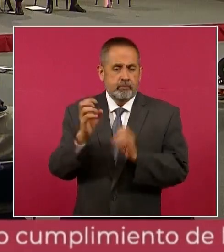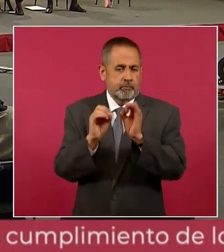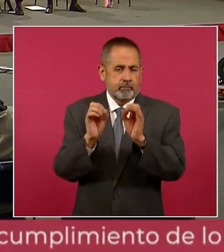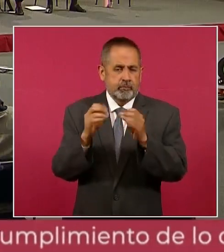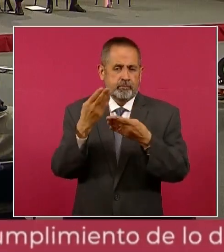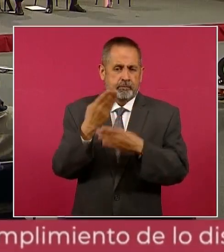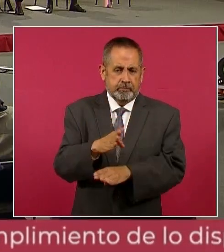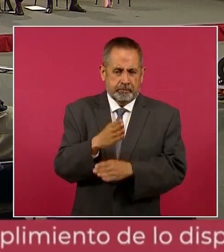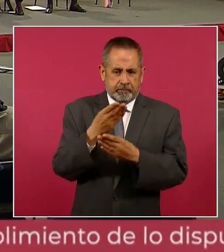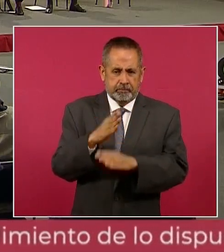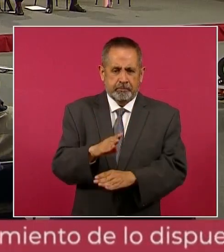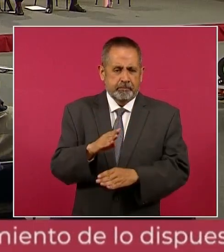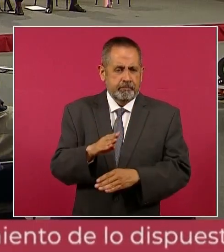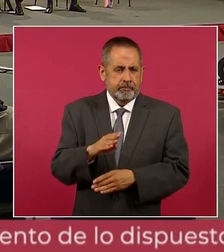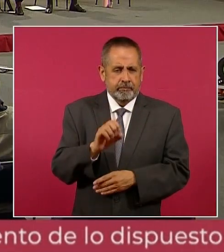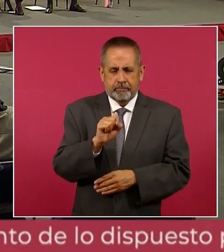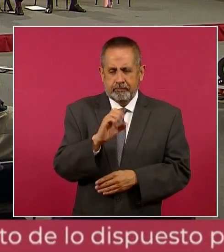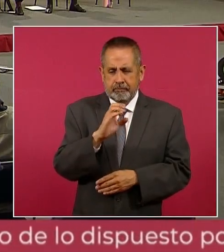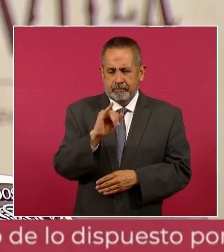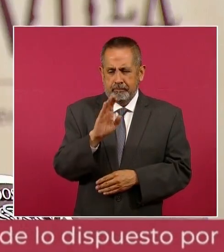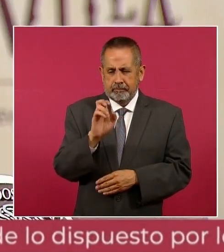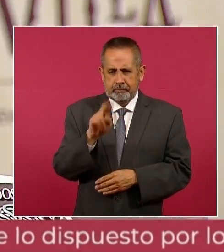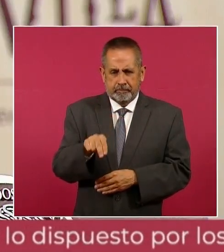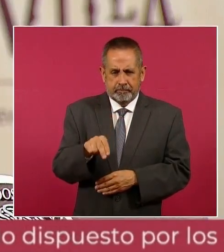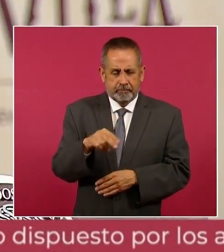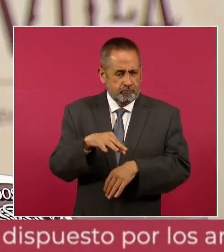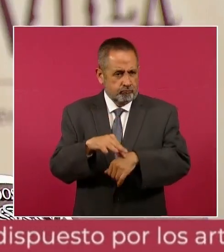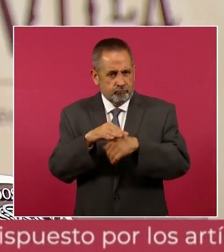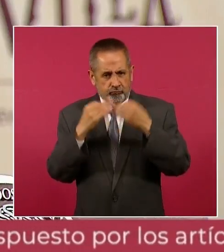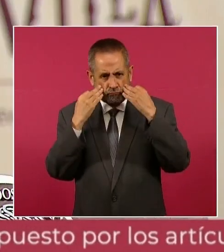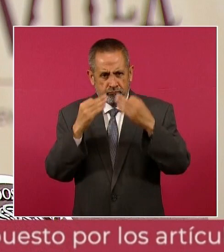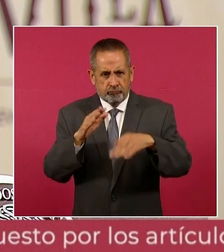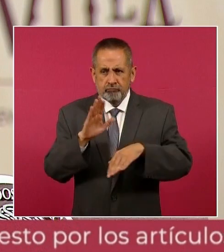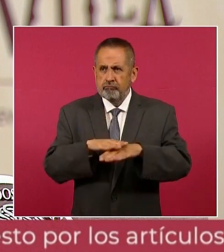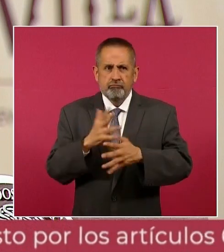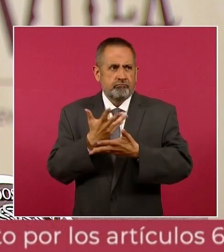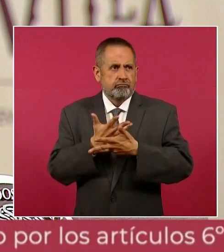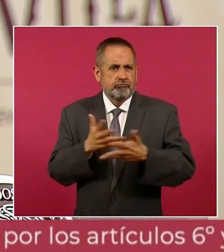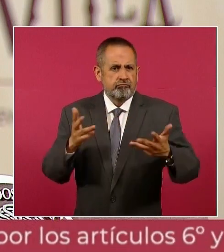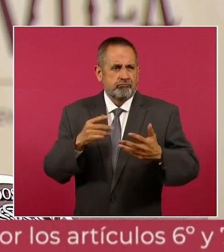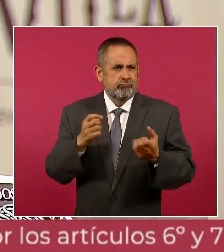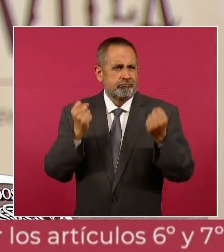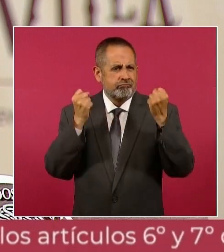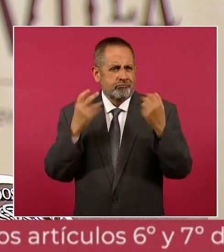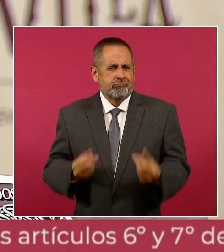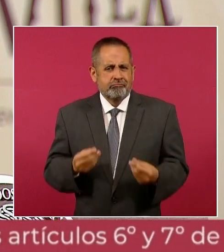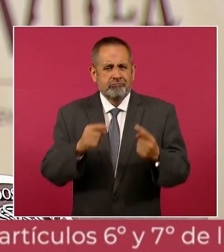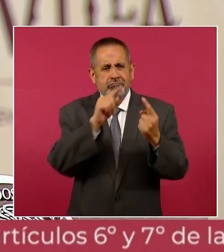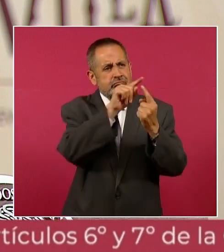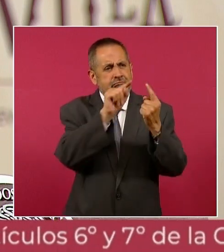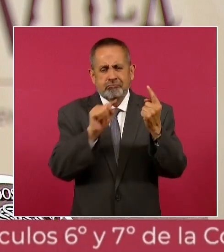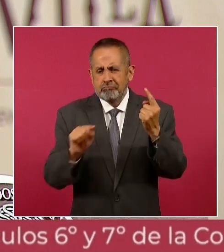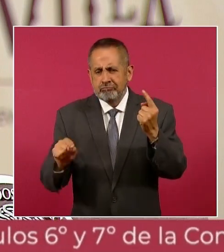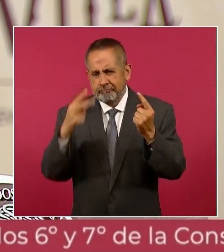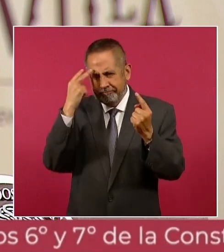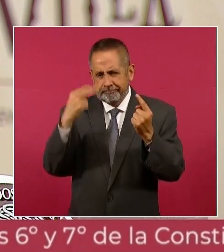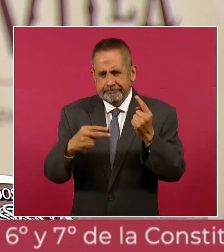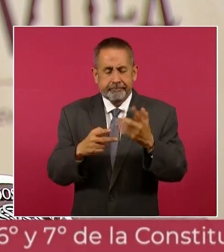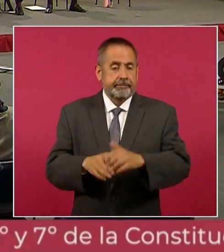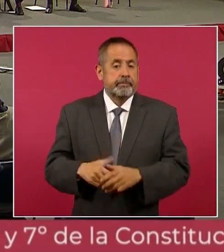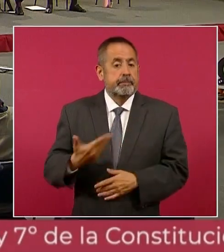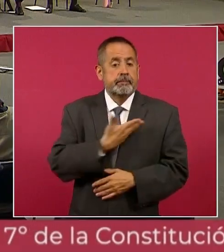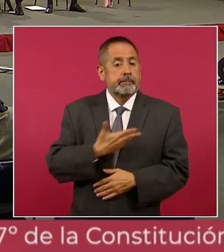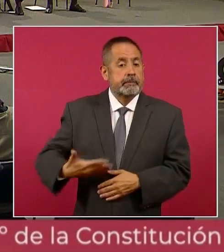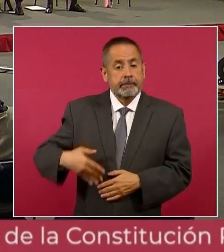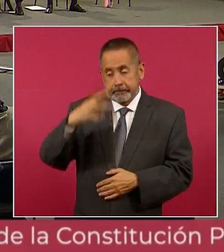El Banco del Bienestar es ya el más grande de México. El propio presidente de la República,